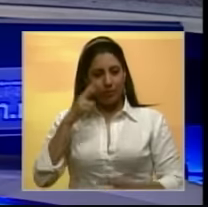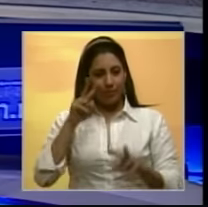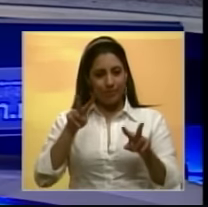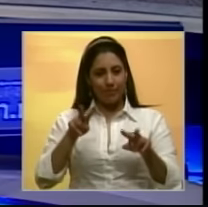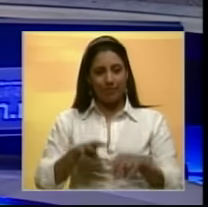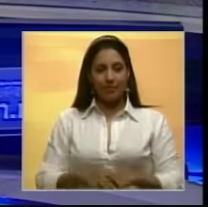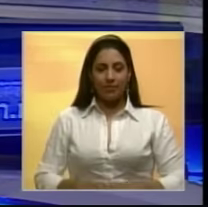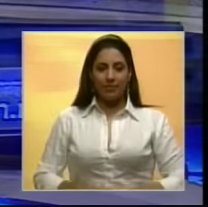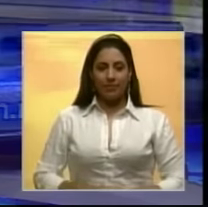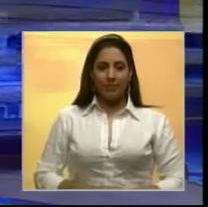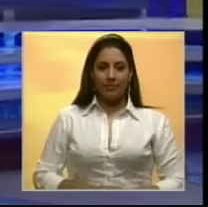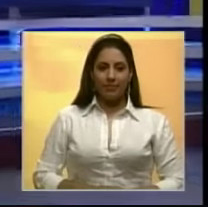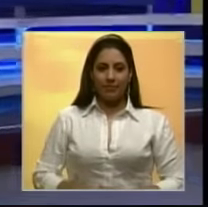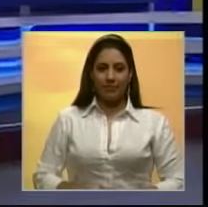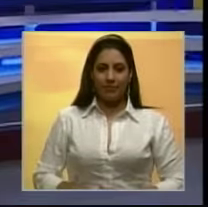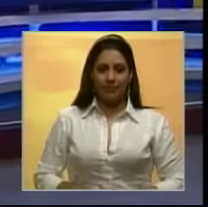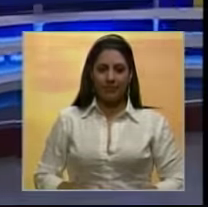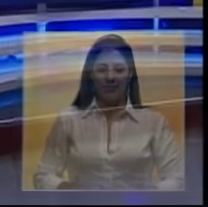nosotros.